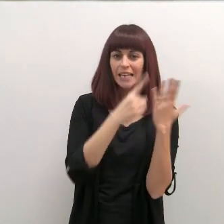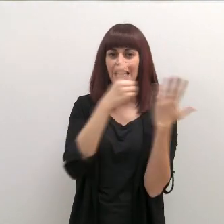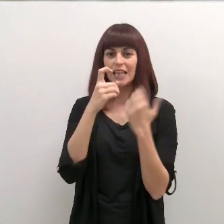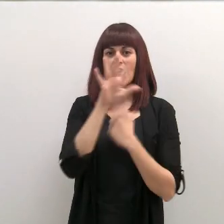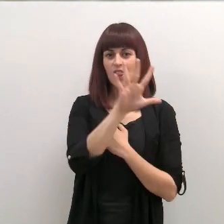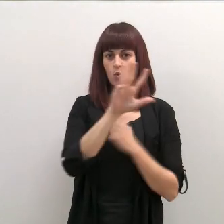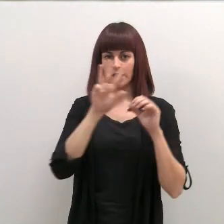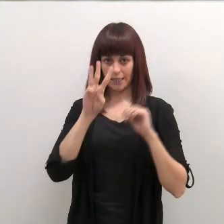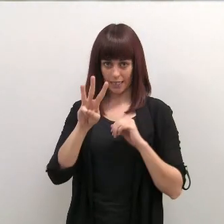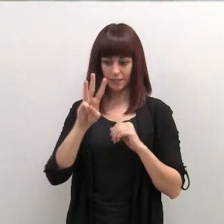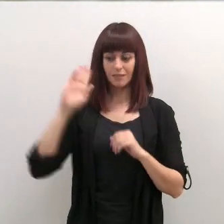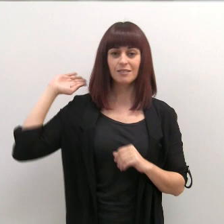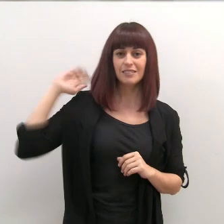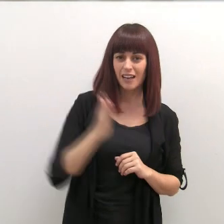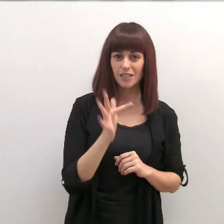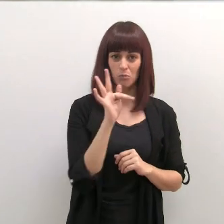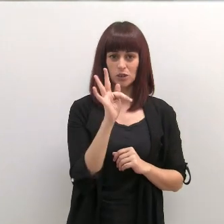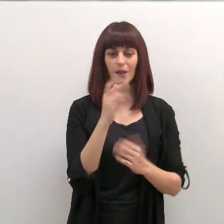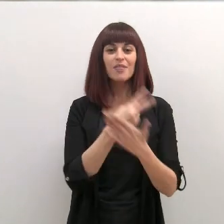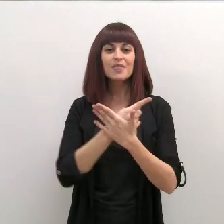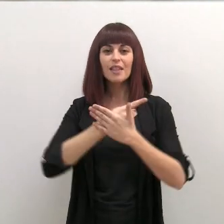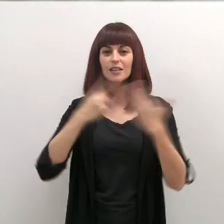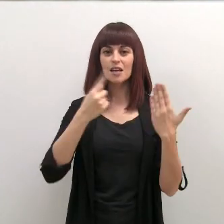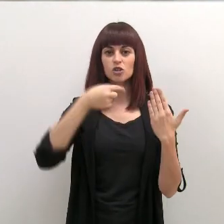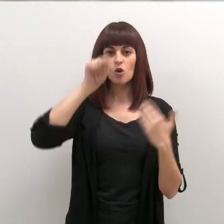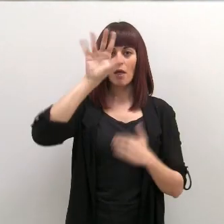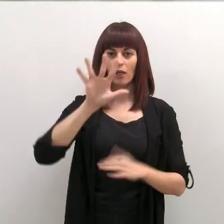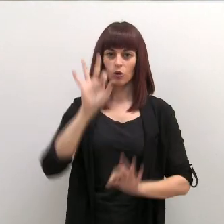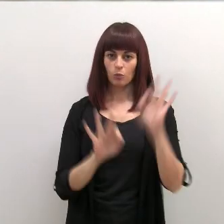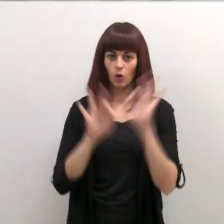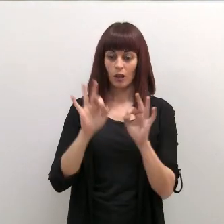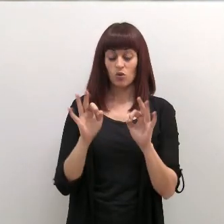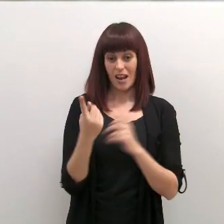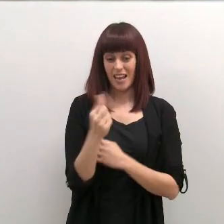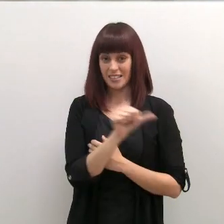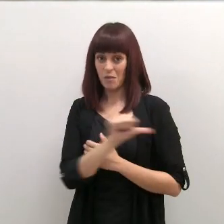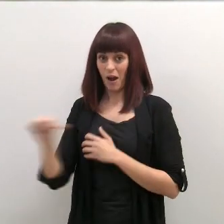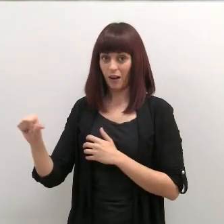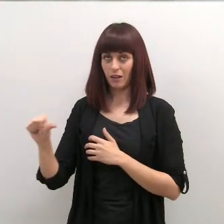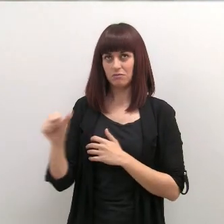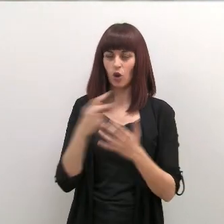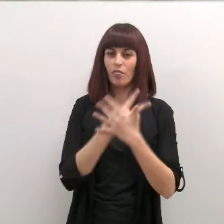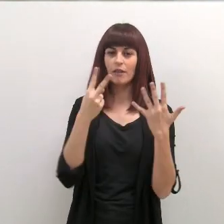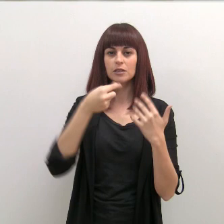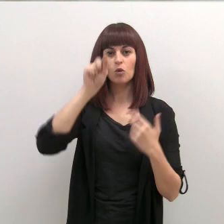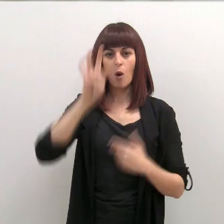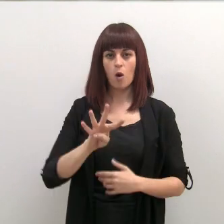628.753, con una tasa de positividad del 16,5% y la media semanal ascendía a